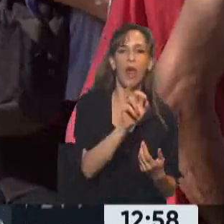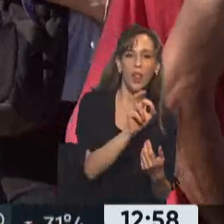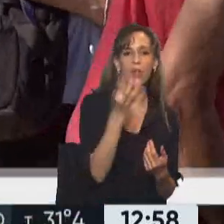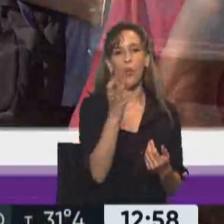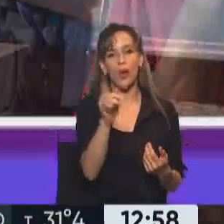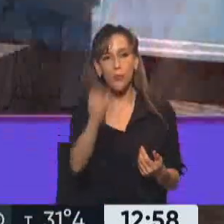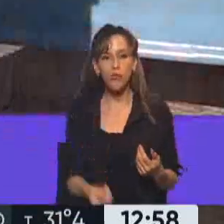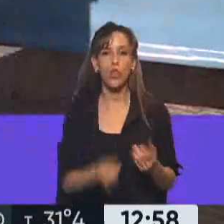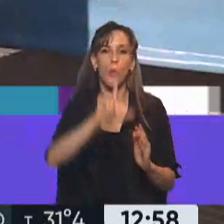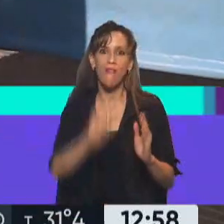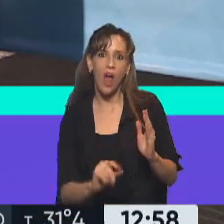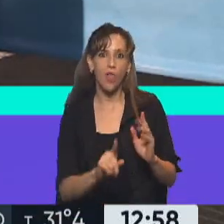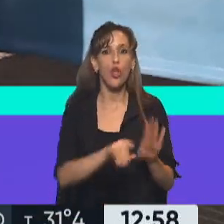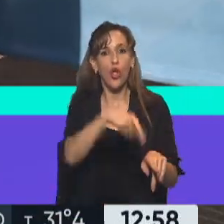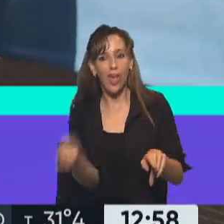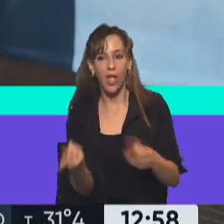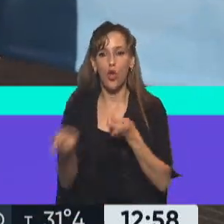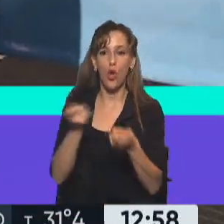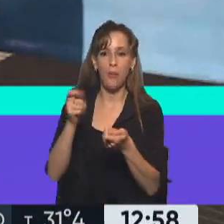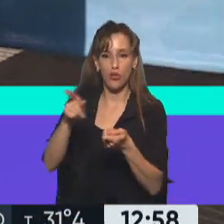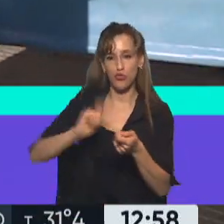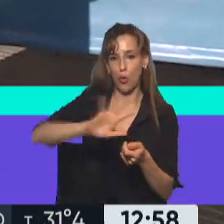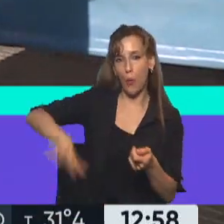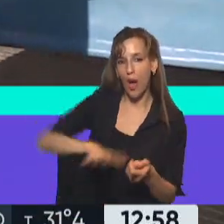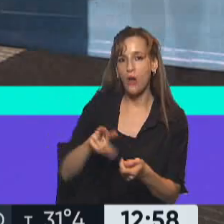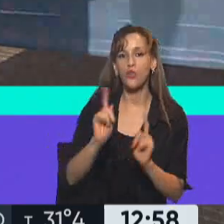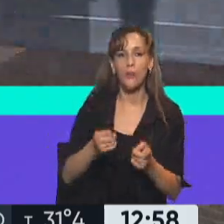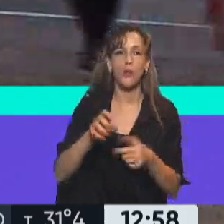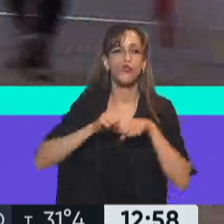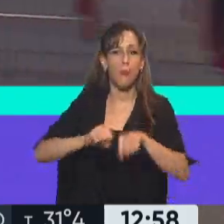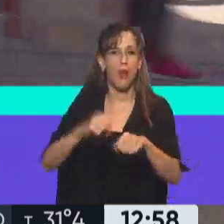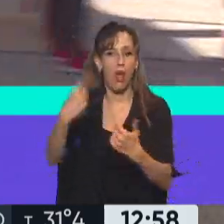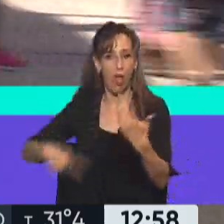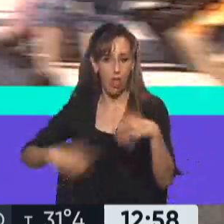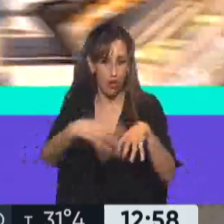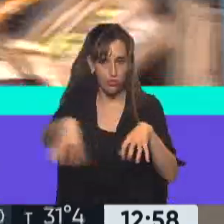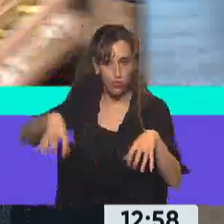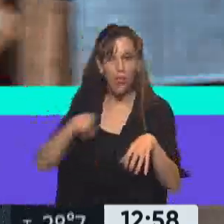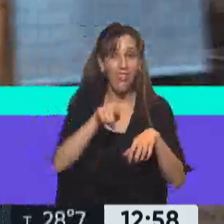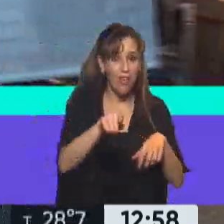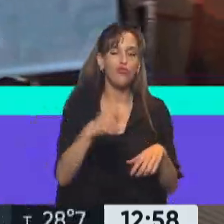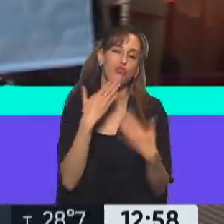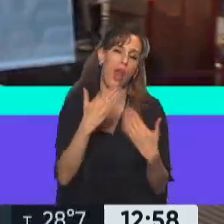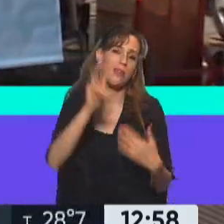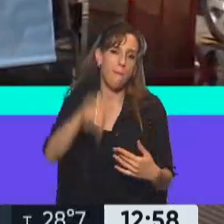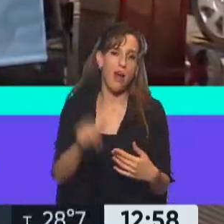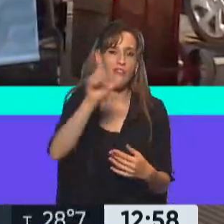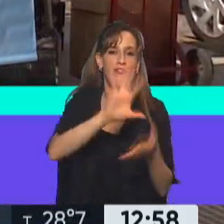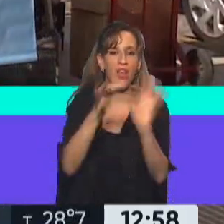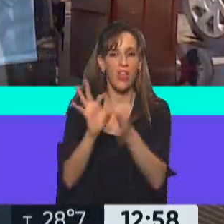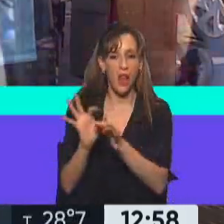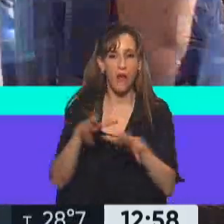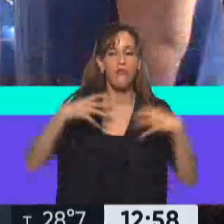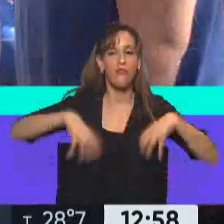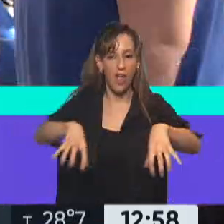o 40% más bajos que en los comercios de barrio y cadenas de supermercados es lo que pregona el Plan Federal de Ferias